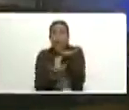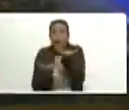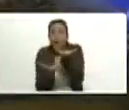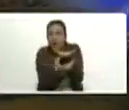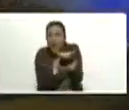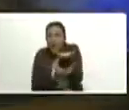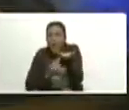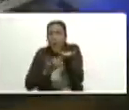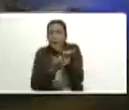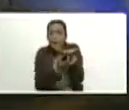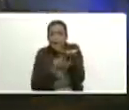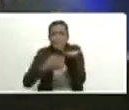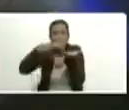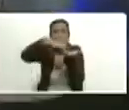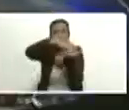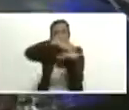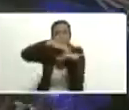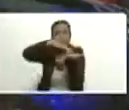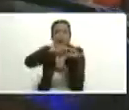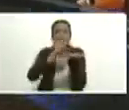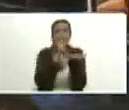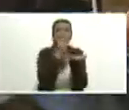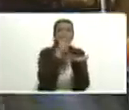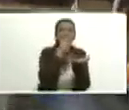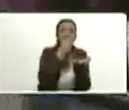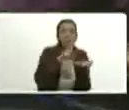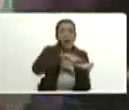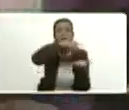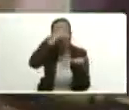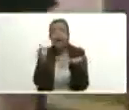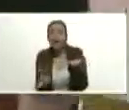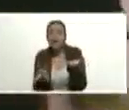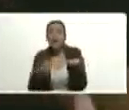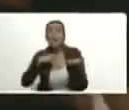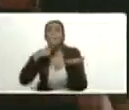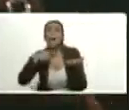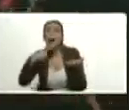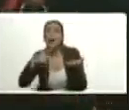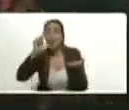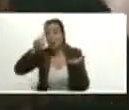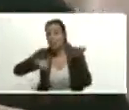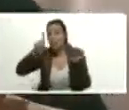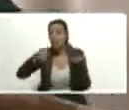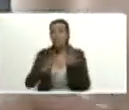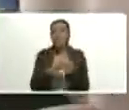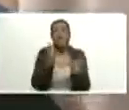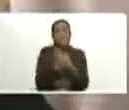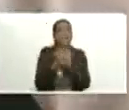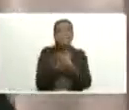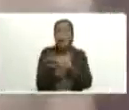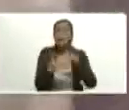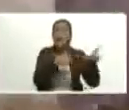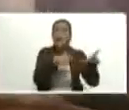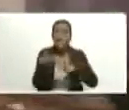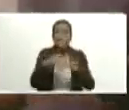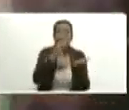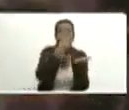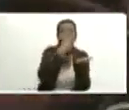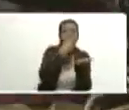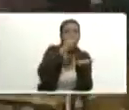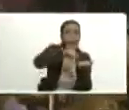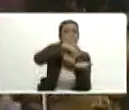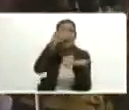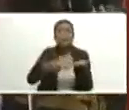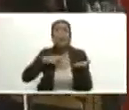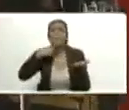y físicos y llegamos desde el café verde al café tostado, dependiendo del perfil que nosotros demos. ¿Qué pasa ya cuando está tostadito el café?